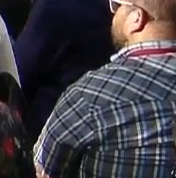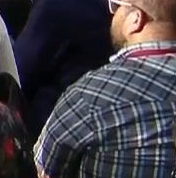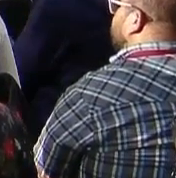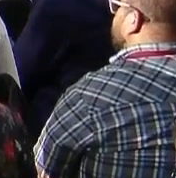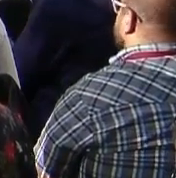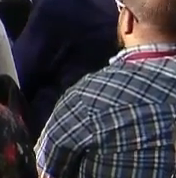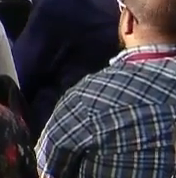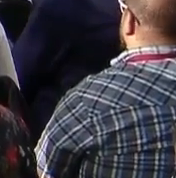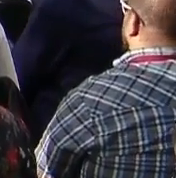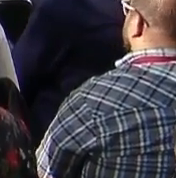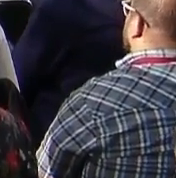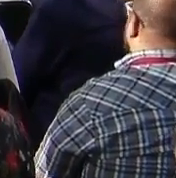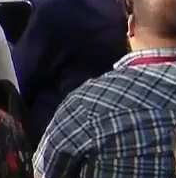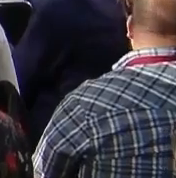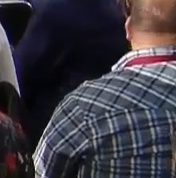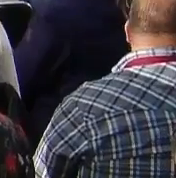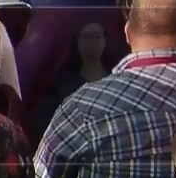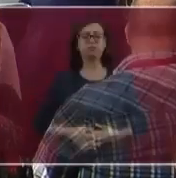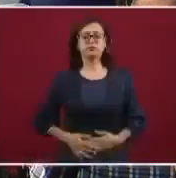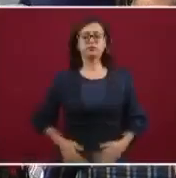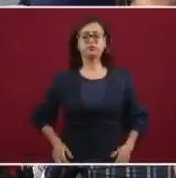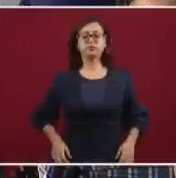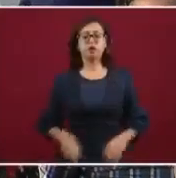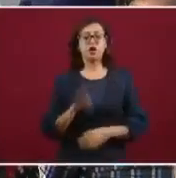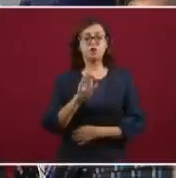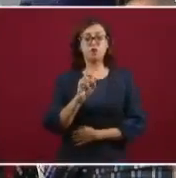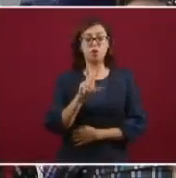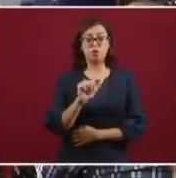aprobó el FOAPROA,